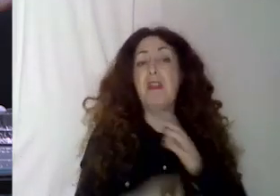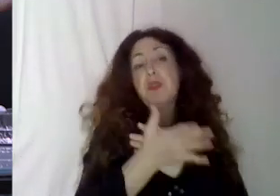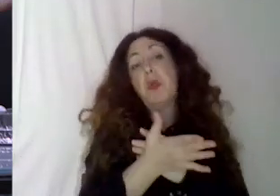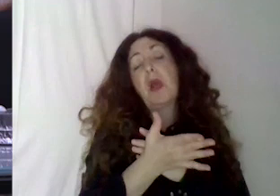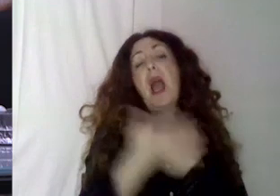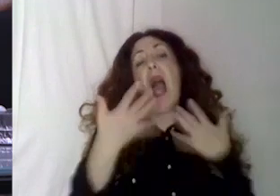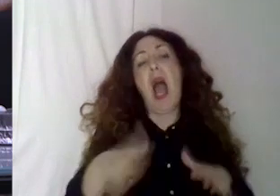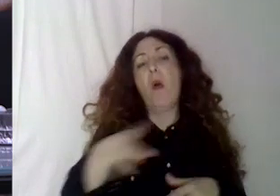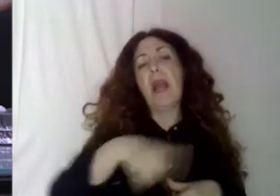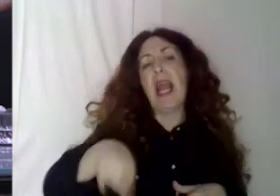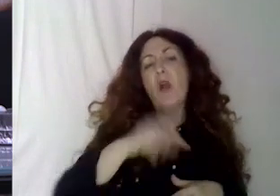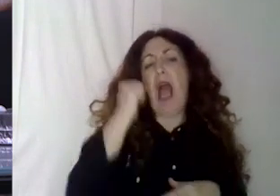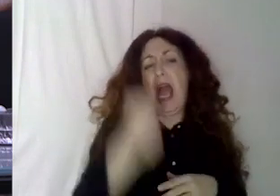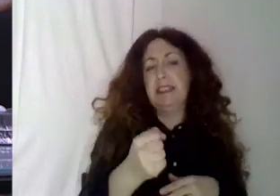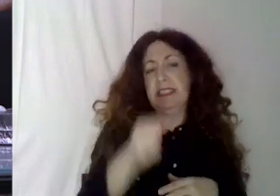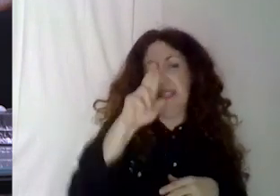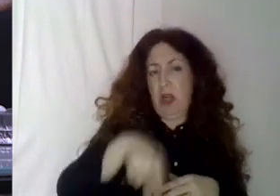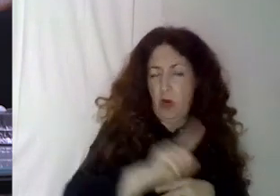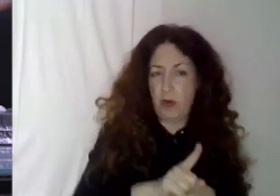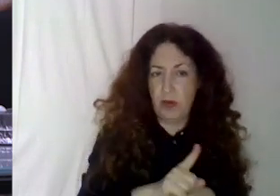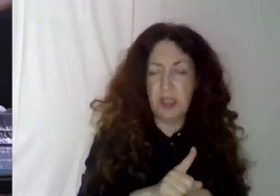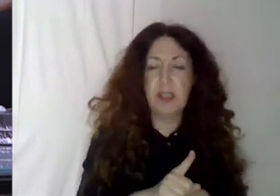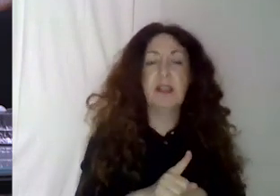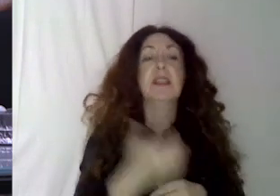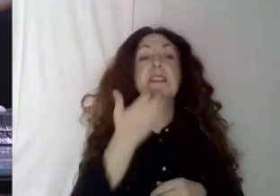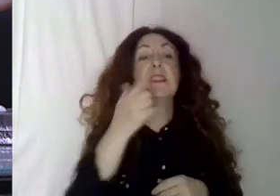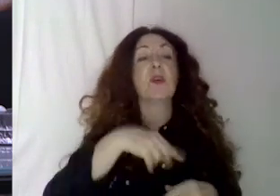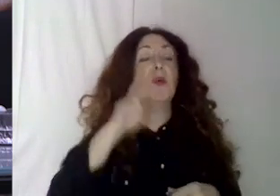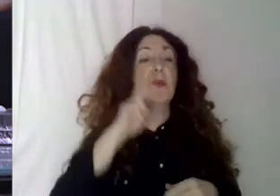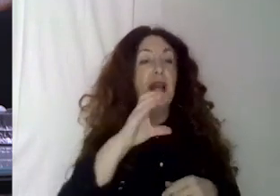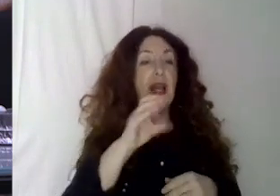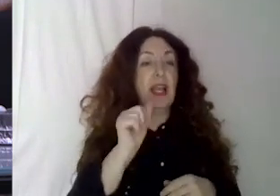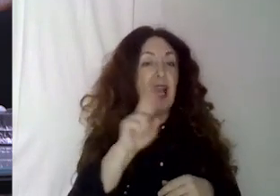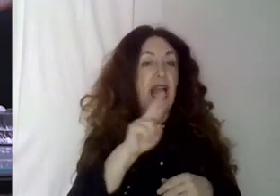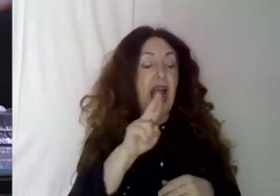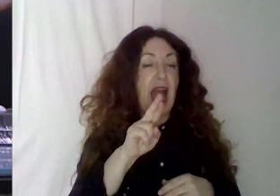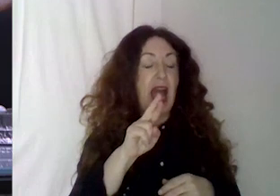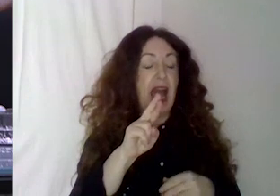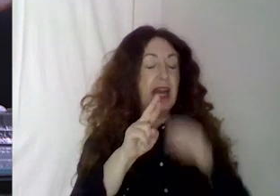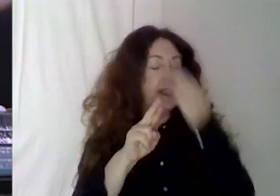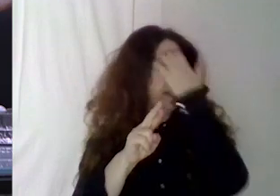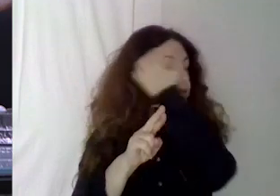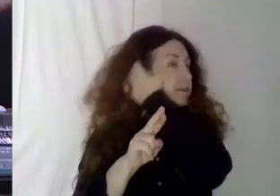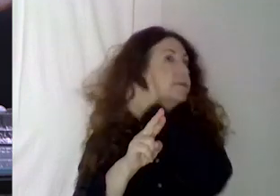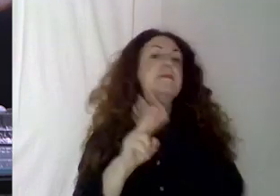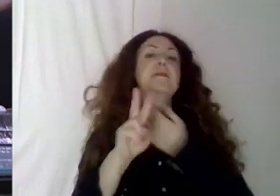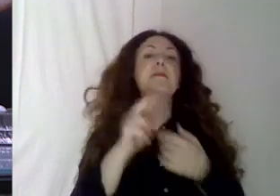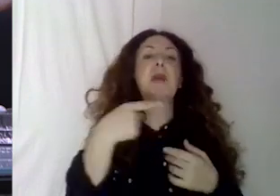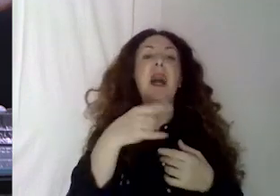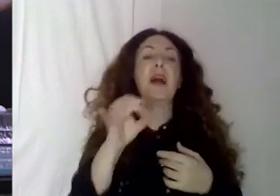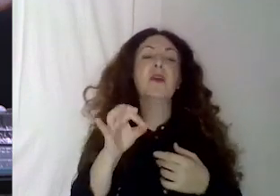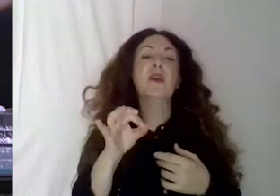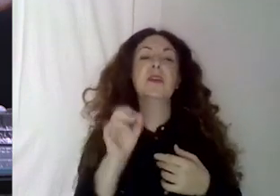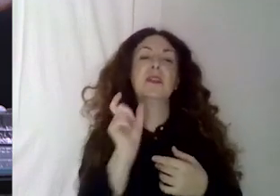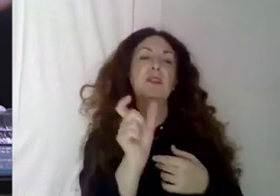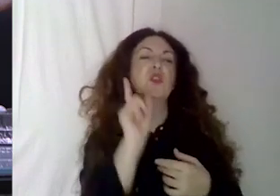dentro del contexto en el cual él está. Está pintando de repente una virgen, eso es lo que todo el mundo sabe, que de repente es el